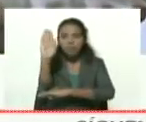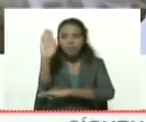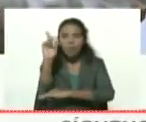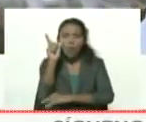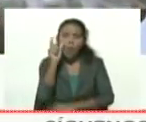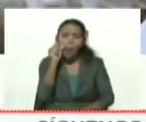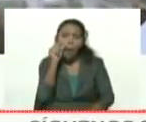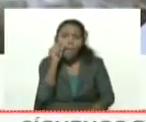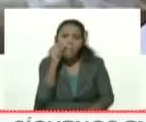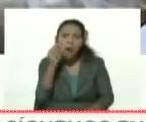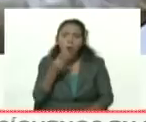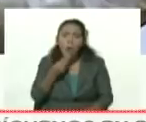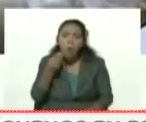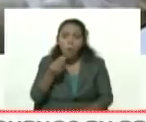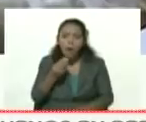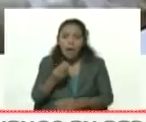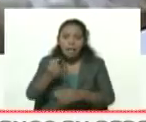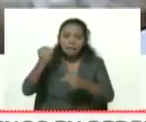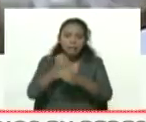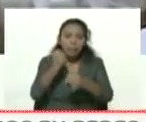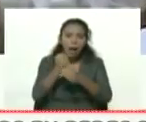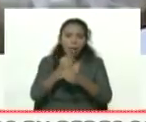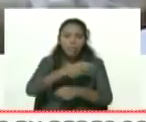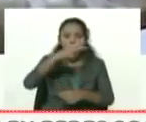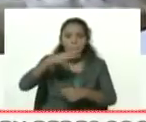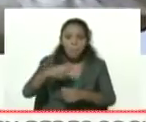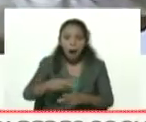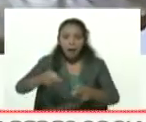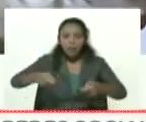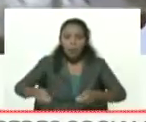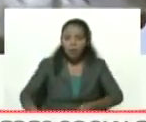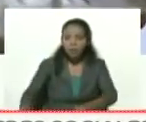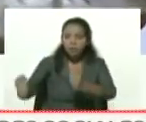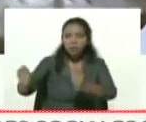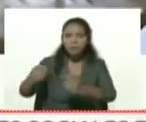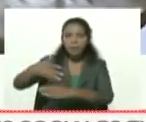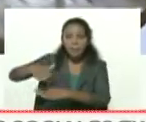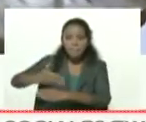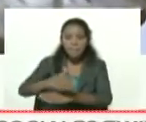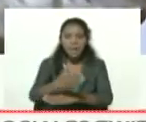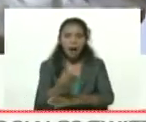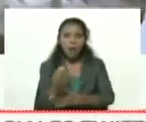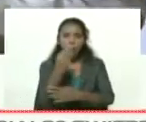que se van a la mar a buscar cada tarde en la playa tu sueño.